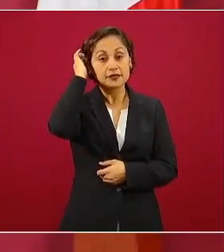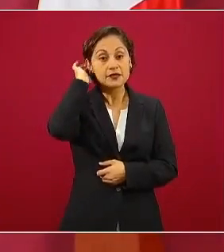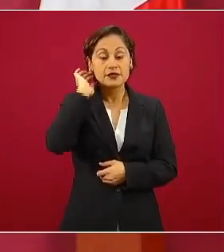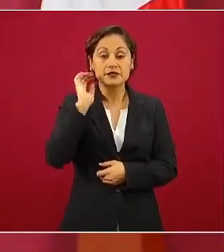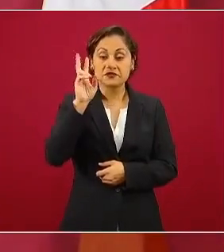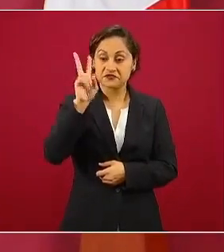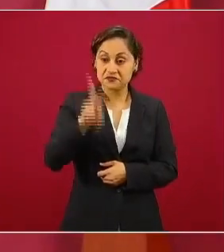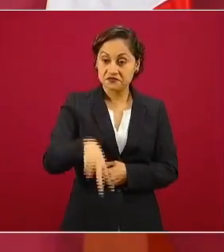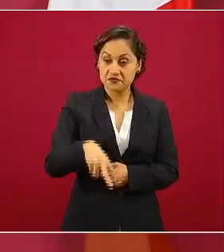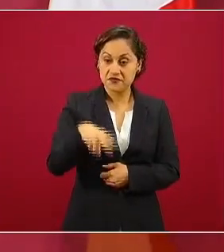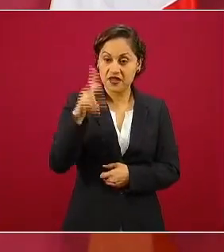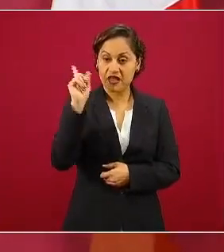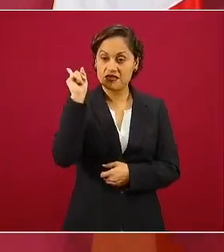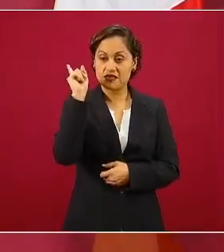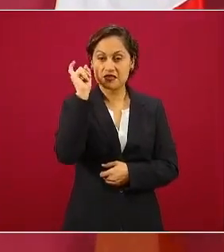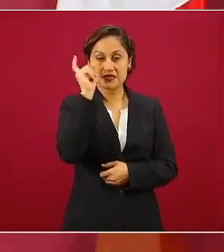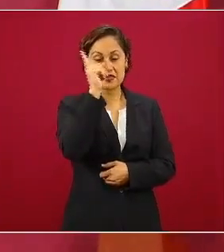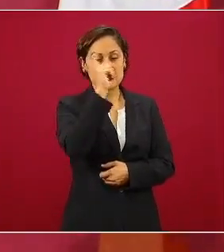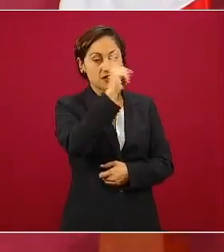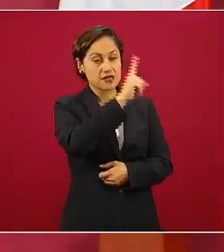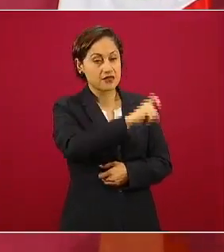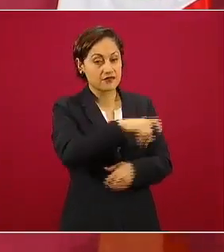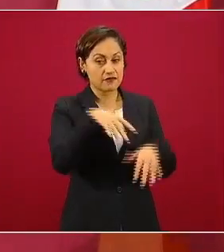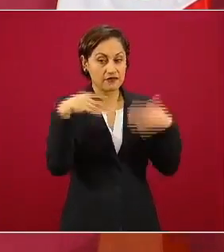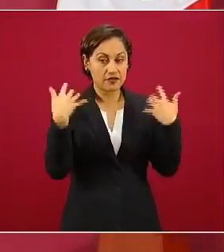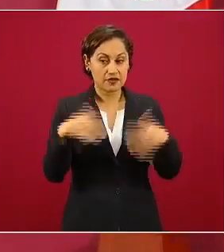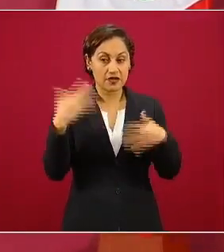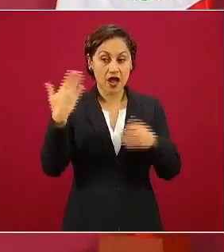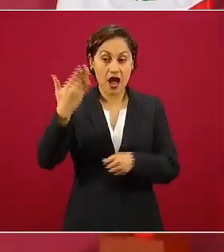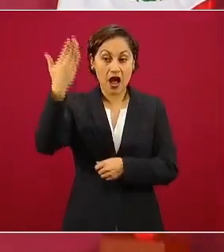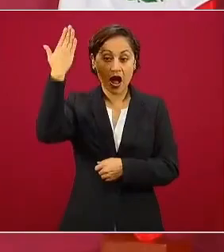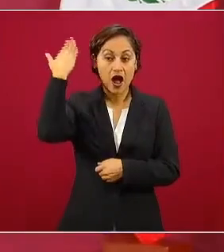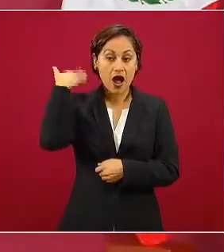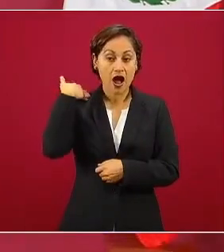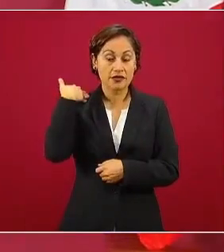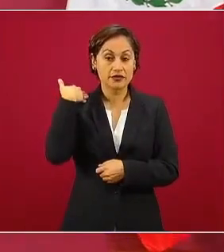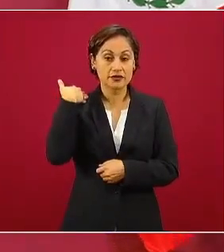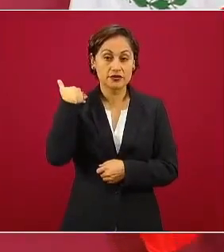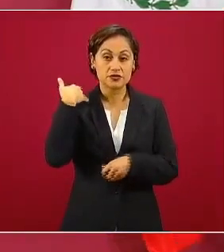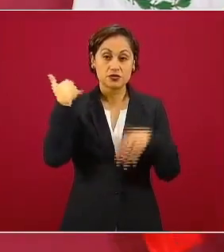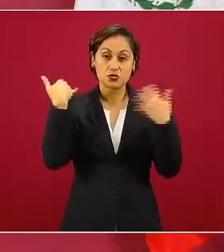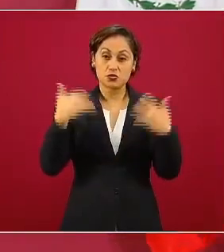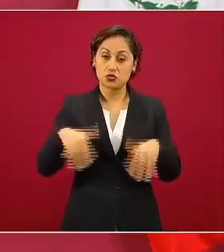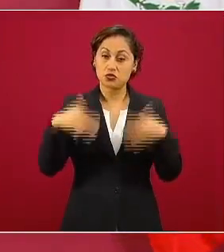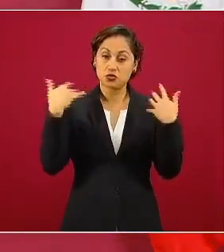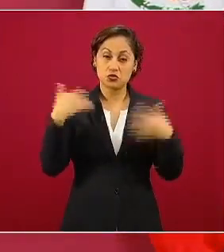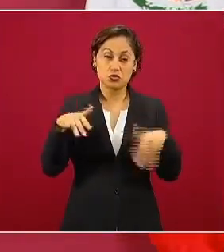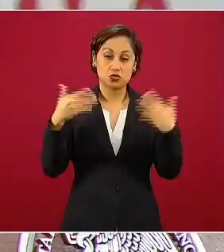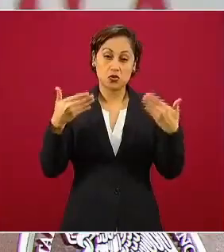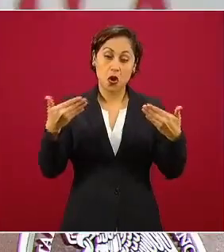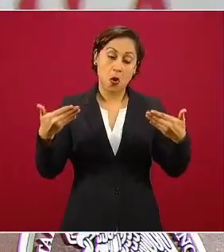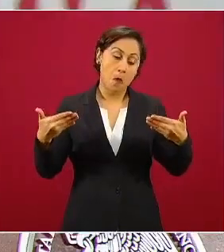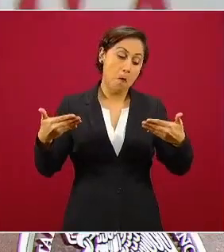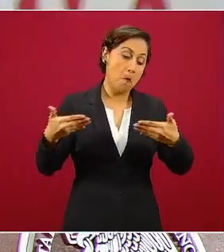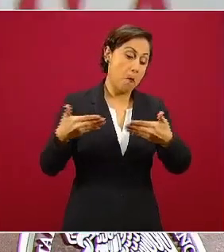muy difícil, cerrado por completo, nos tenían un cerco